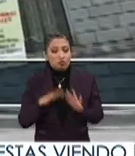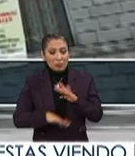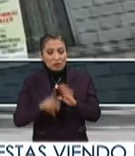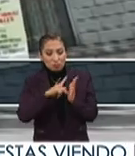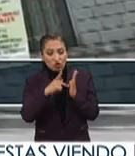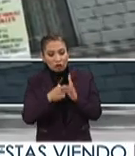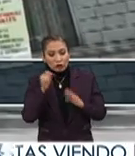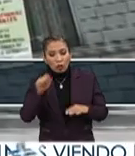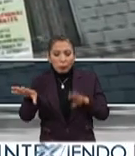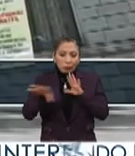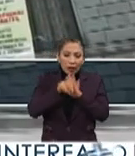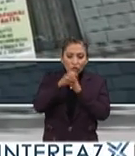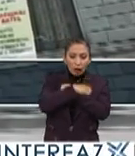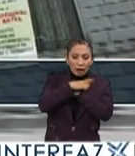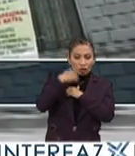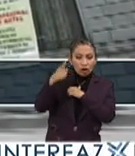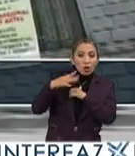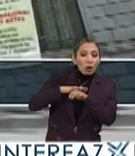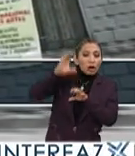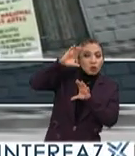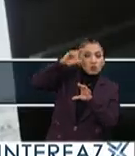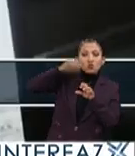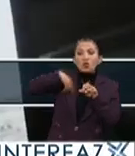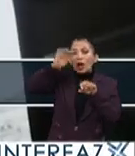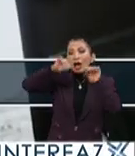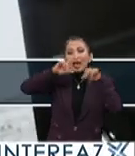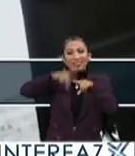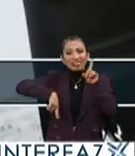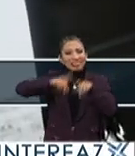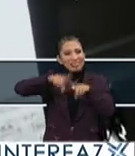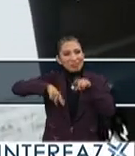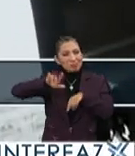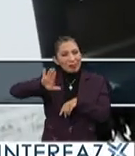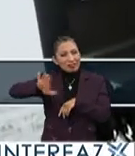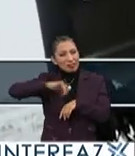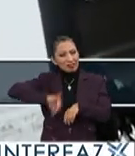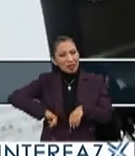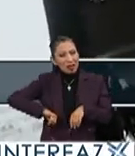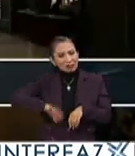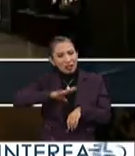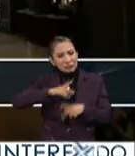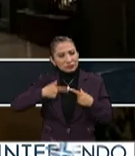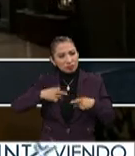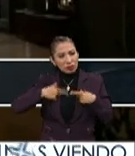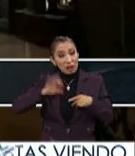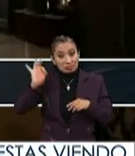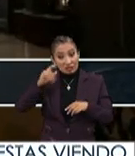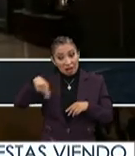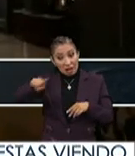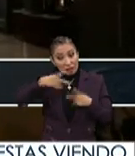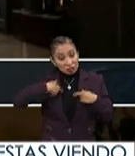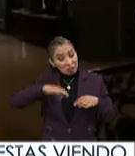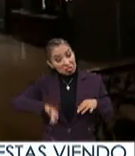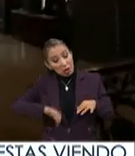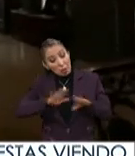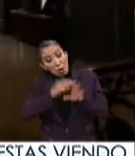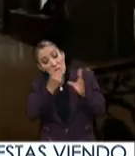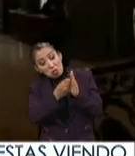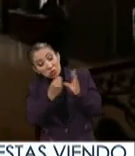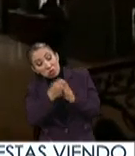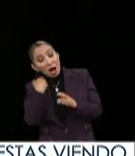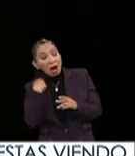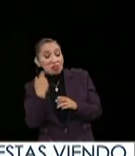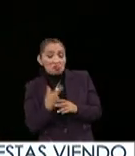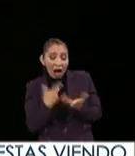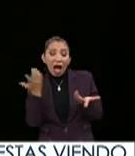los proyectos educativos y la oferta cultural respecto a el interés que tiene el público. Si el público ahorita está interesado por cursos